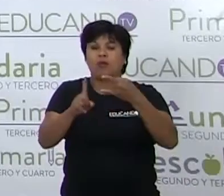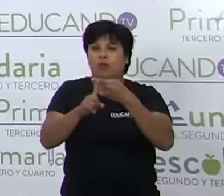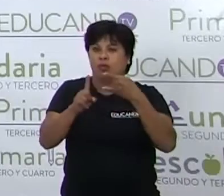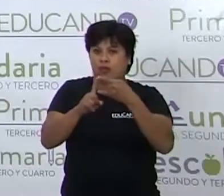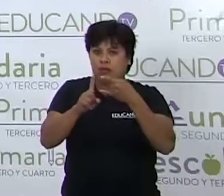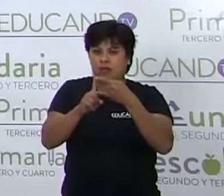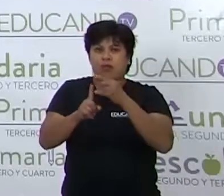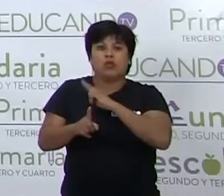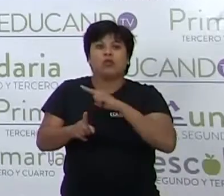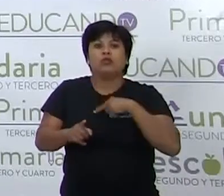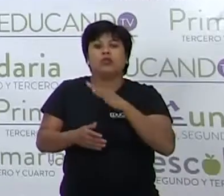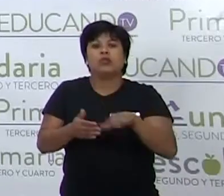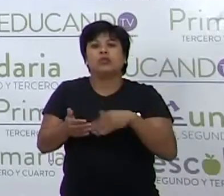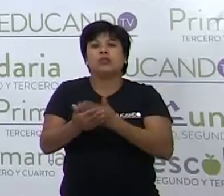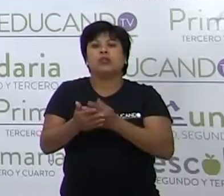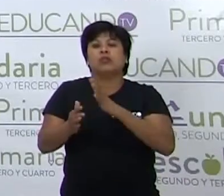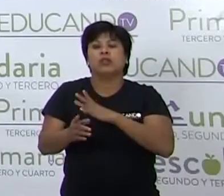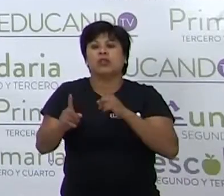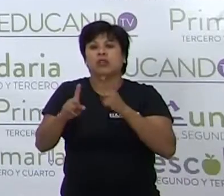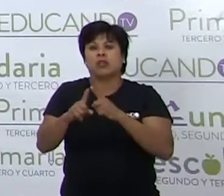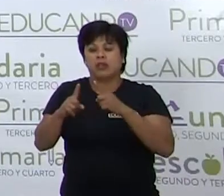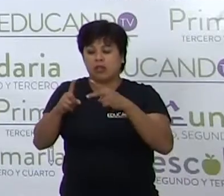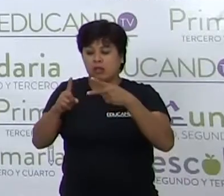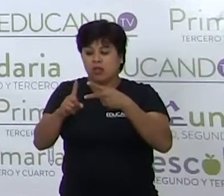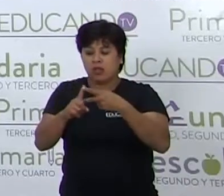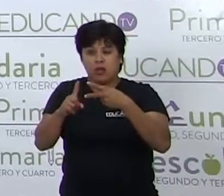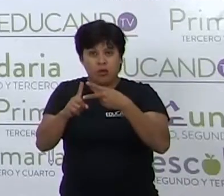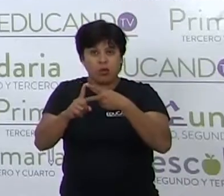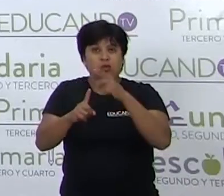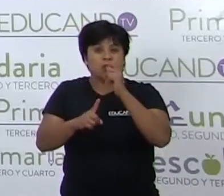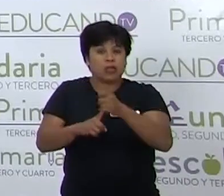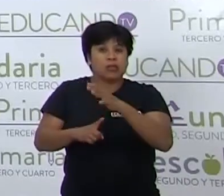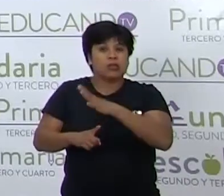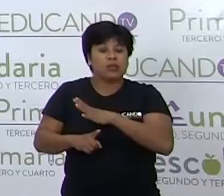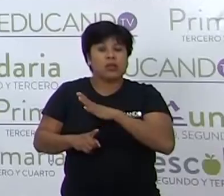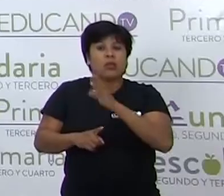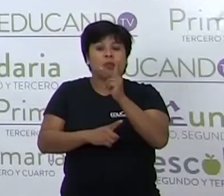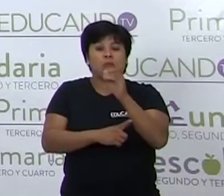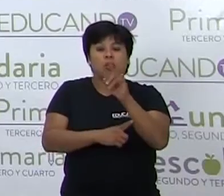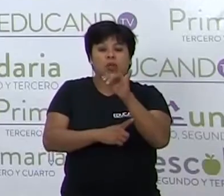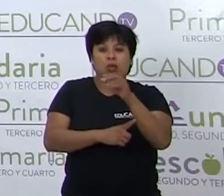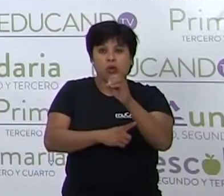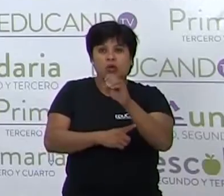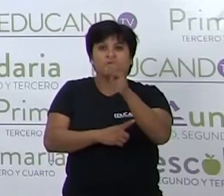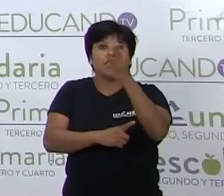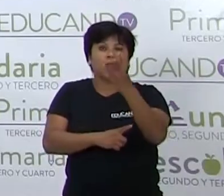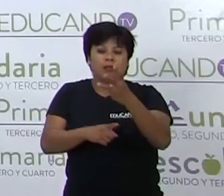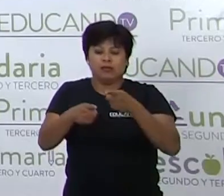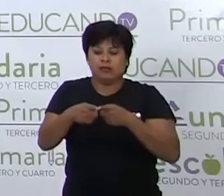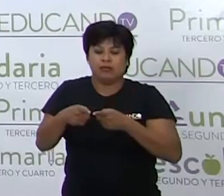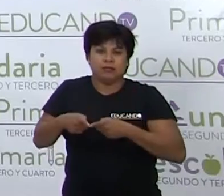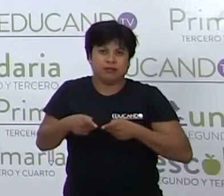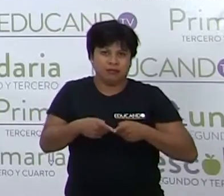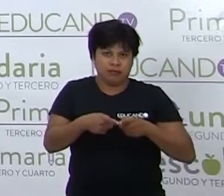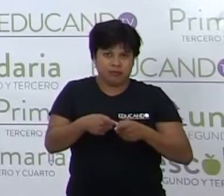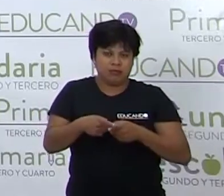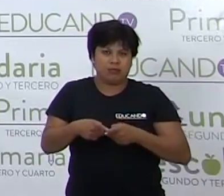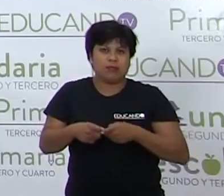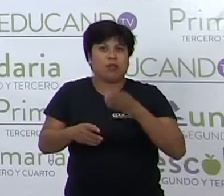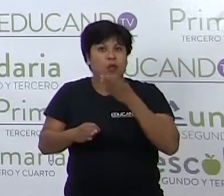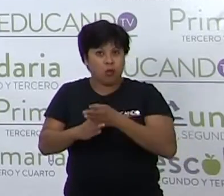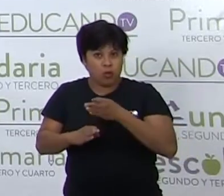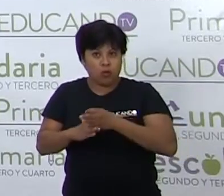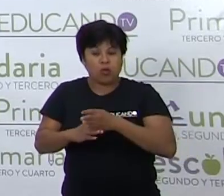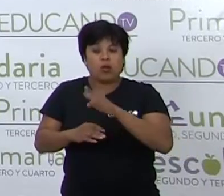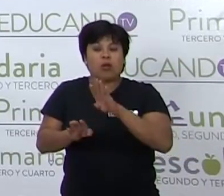presentamos que los triángulos son figuras geométricas o polígonos de tres lados hoy en el